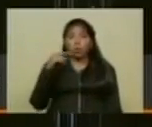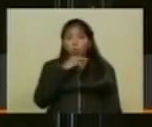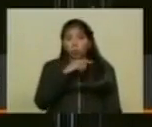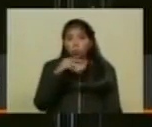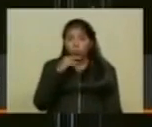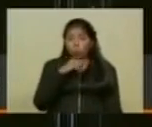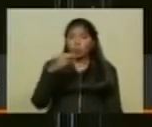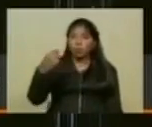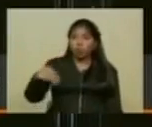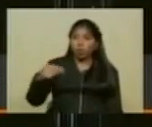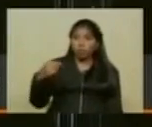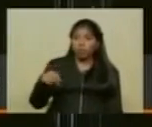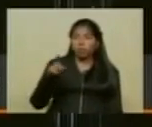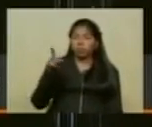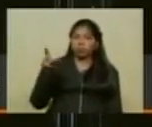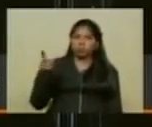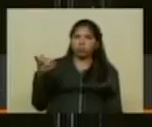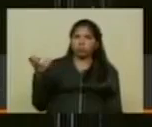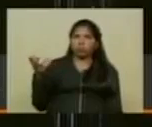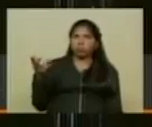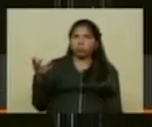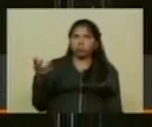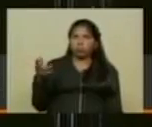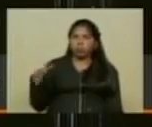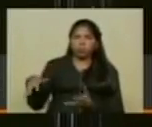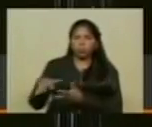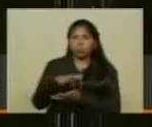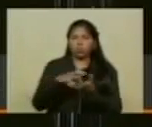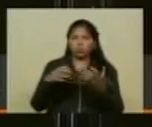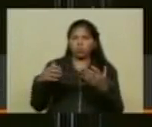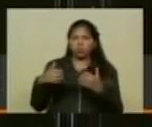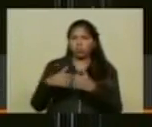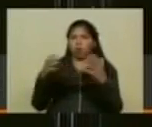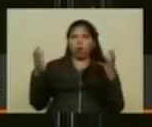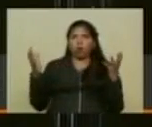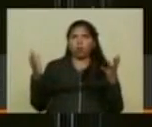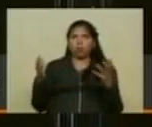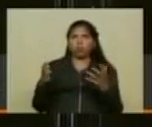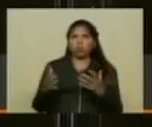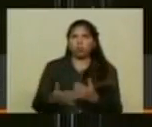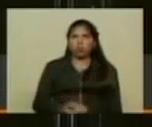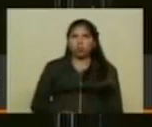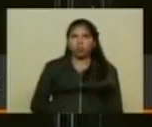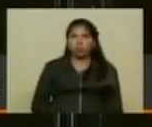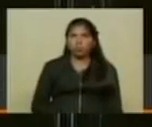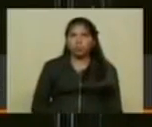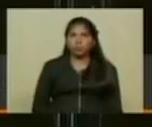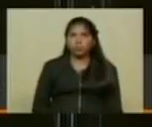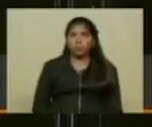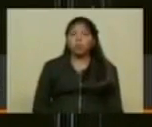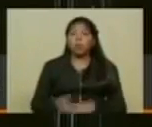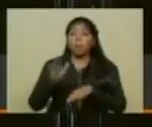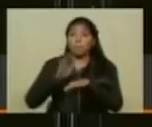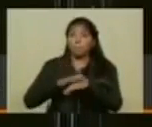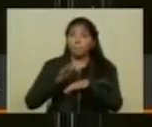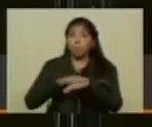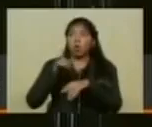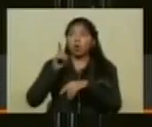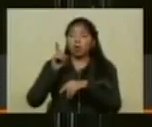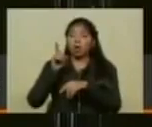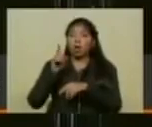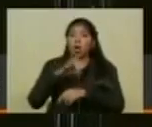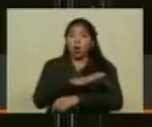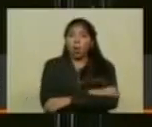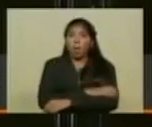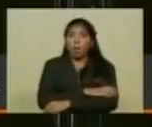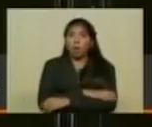arremetida interna de la violencia y la desestabilización, porque entró la oposición venezolana como en un